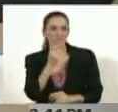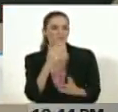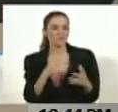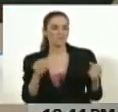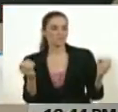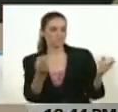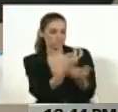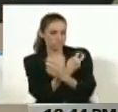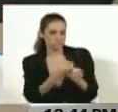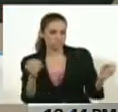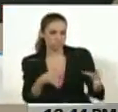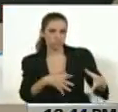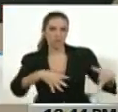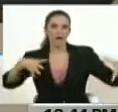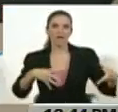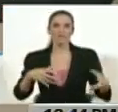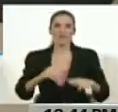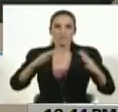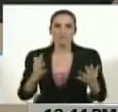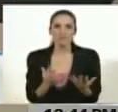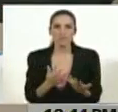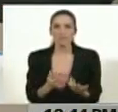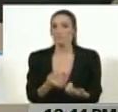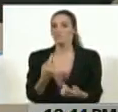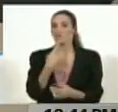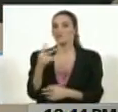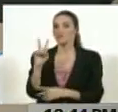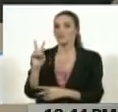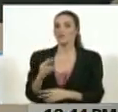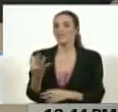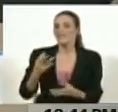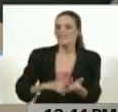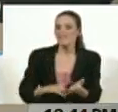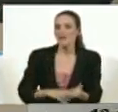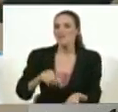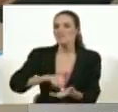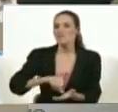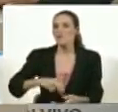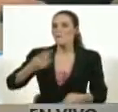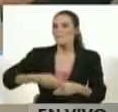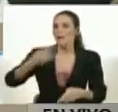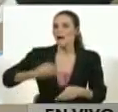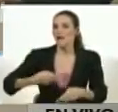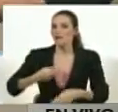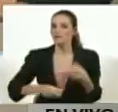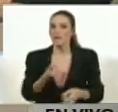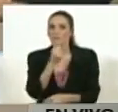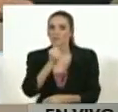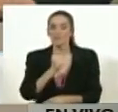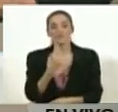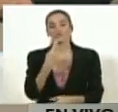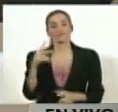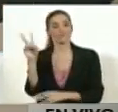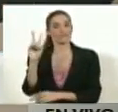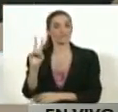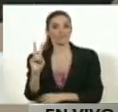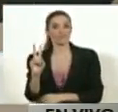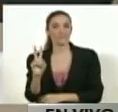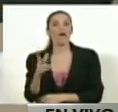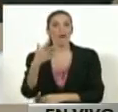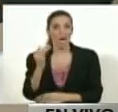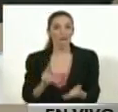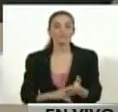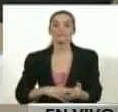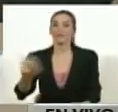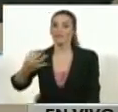lo dice Venezuela hay realidades sobre cuál es uno de los sitios más peligrosos para ejercer el periodismo no lo hice Venezuela hay